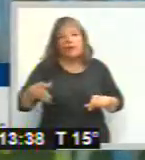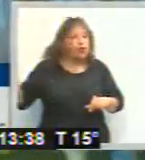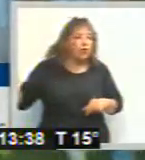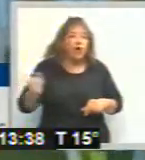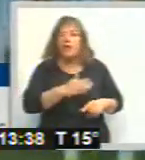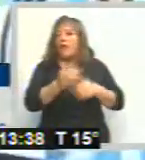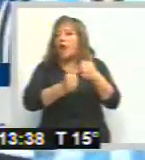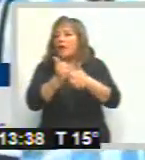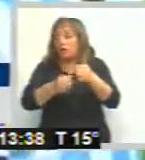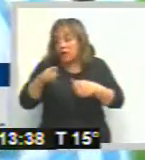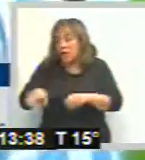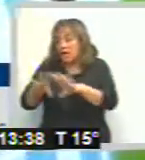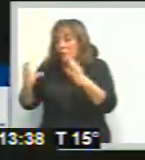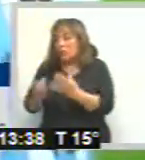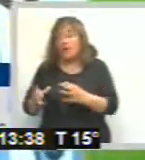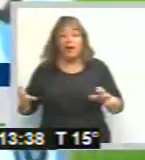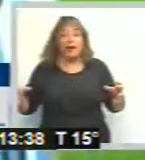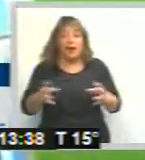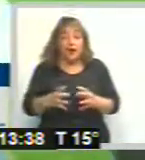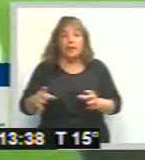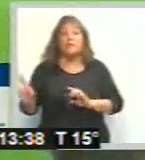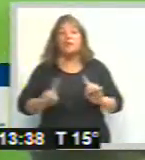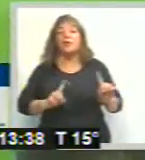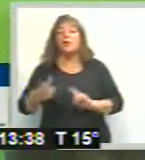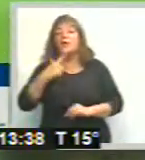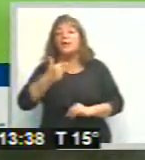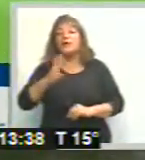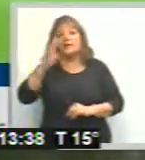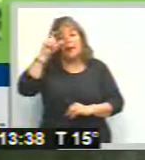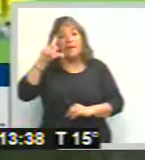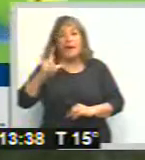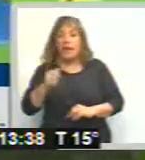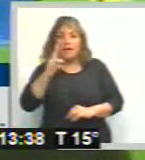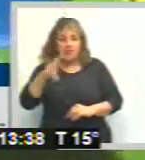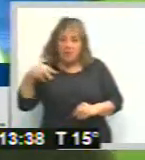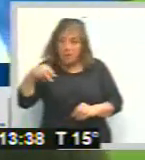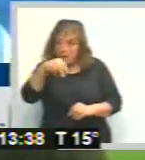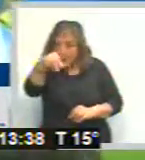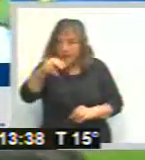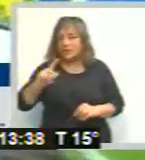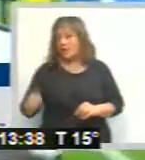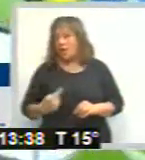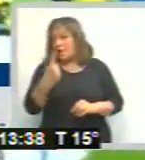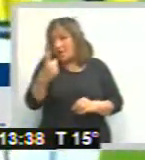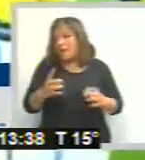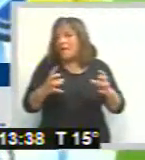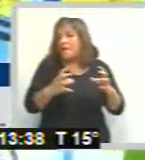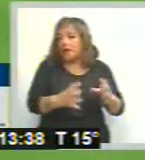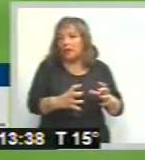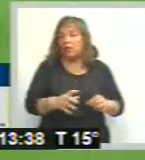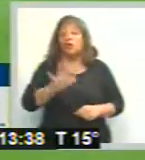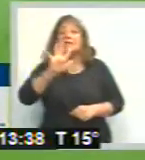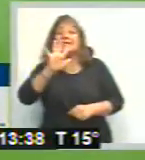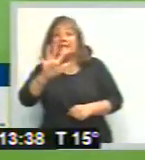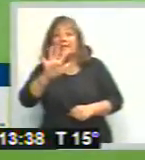...del equipo de Isabela, la salida, la imagen de Messi, también de Maxi Rodríguez en el primer partido con un 5-3-2,